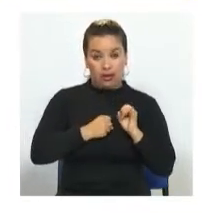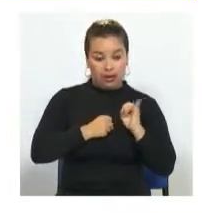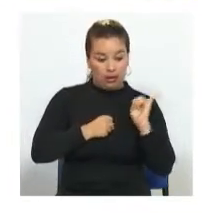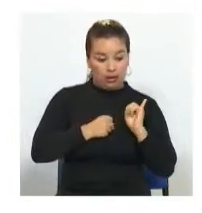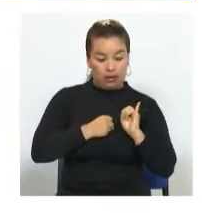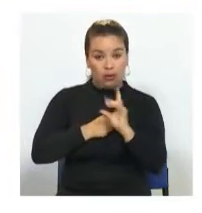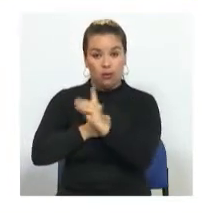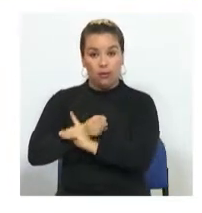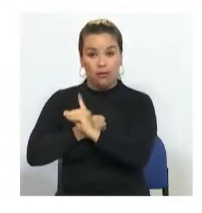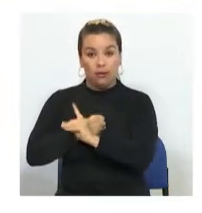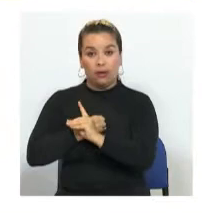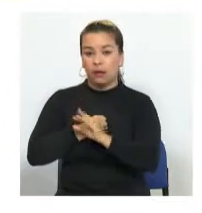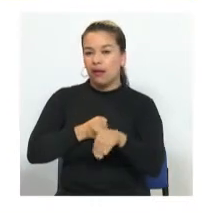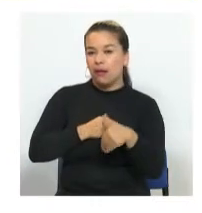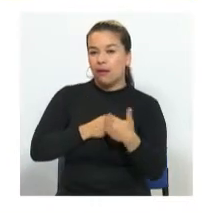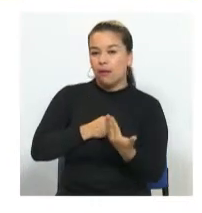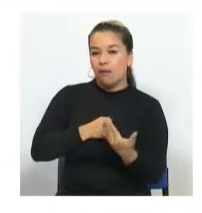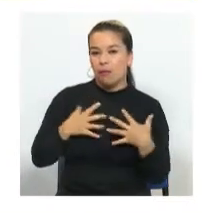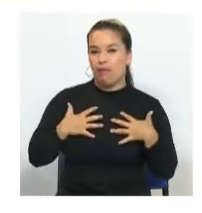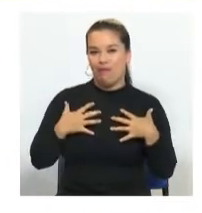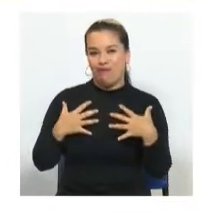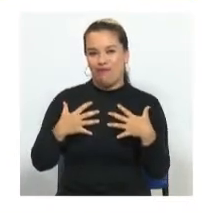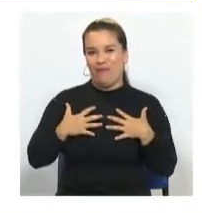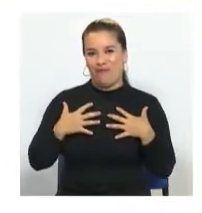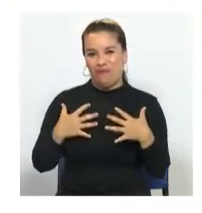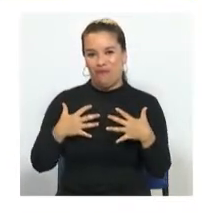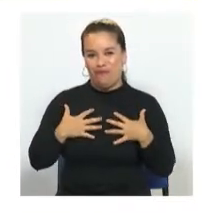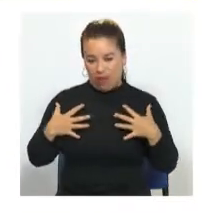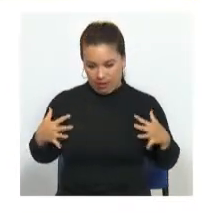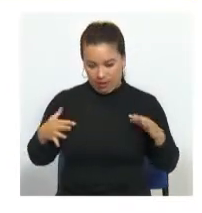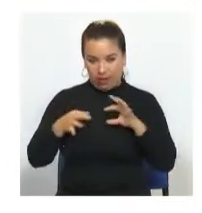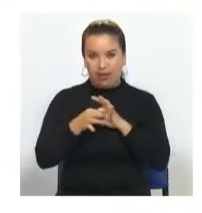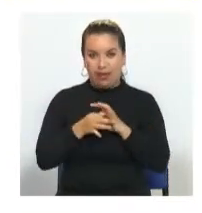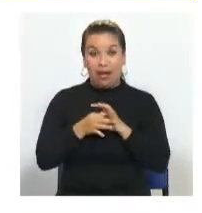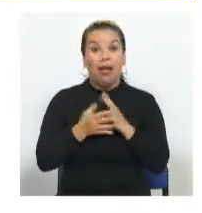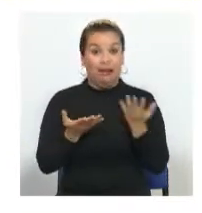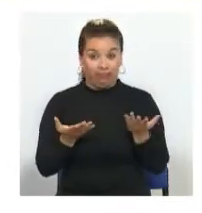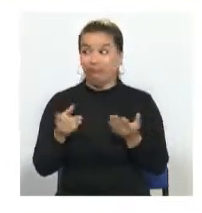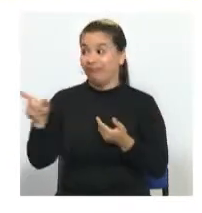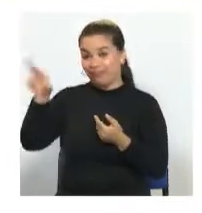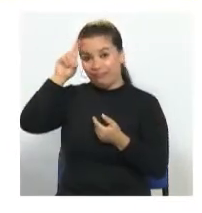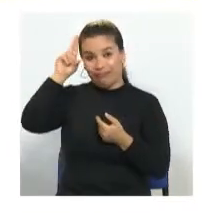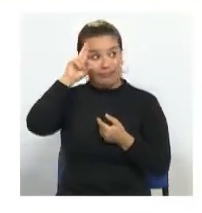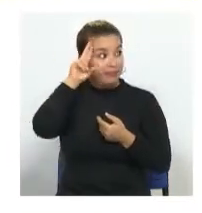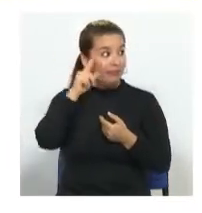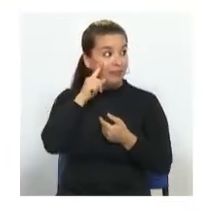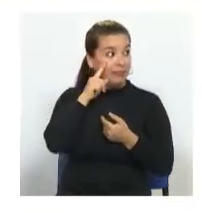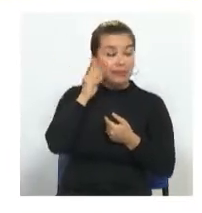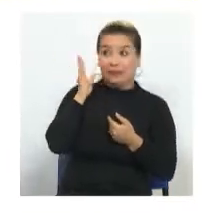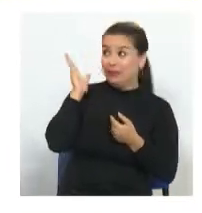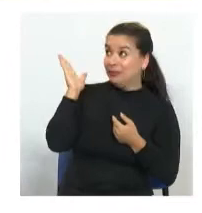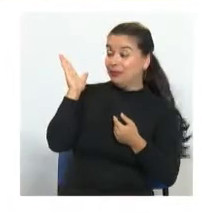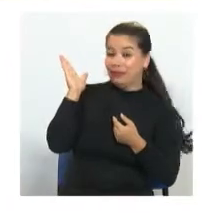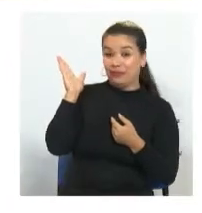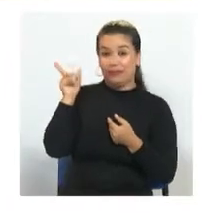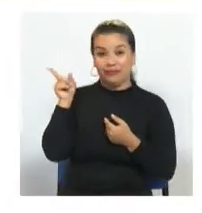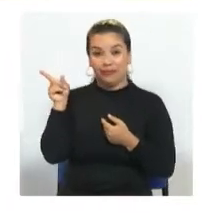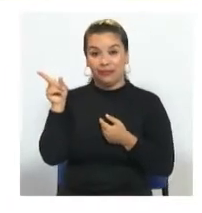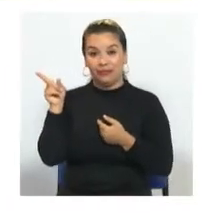a través de los pulmones. Que inclusive lo podemos evidenciar aquí. Exactamente, aquí si abrimos,